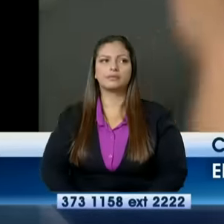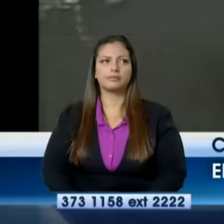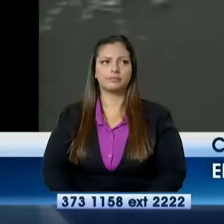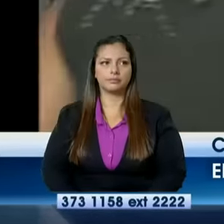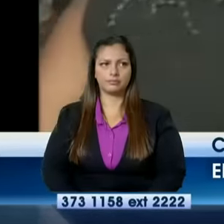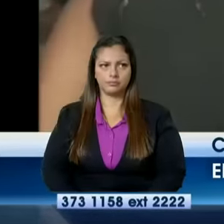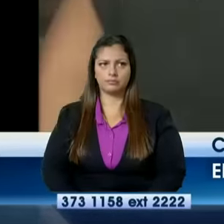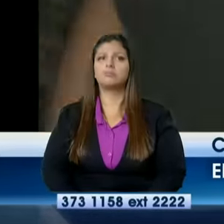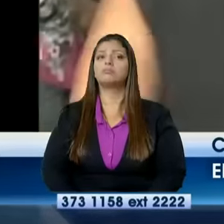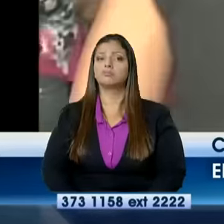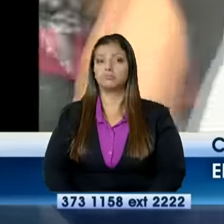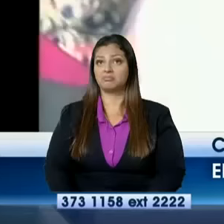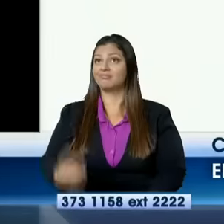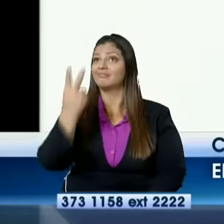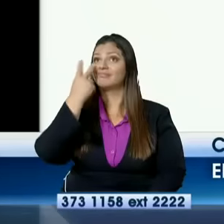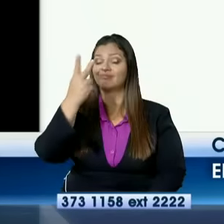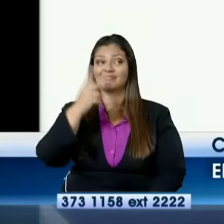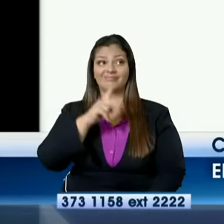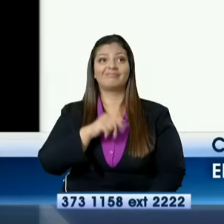una lista de precios.